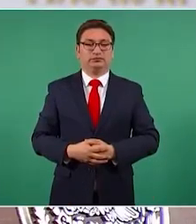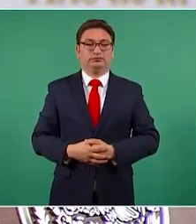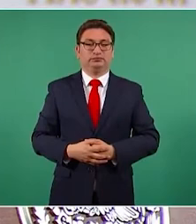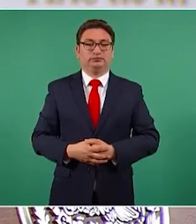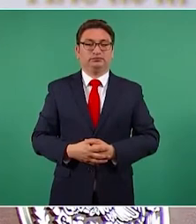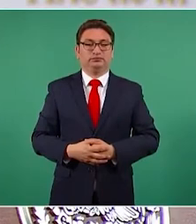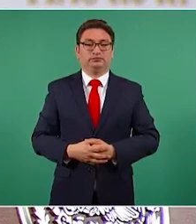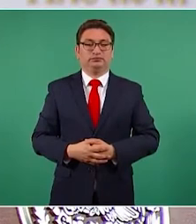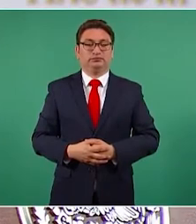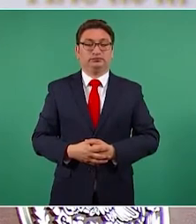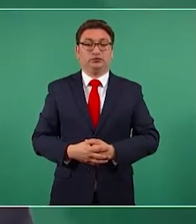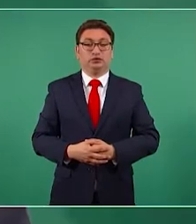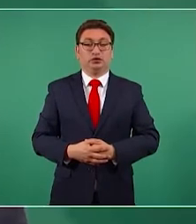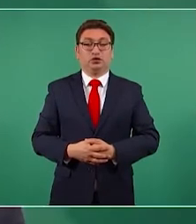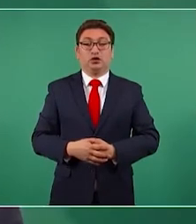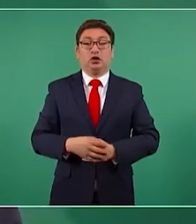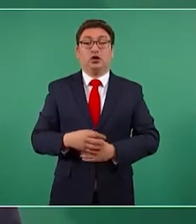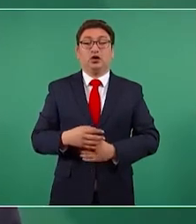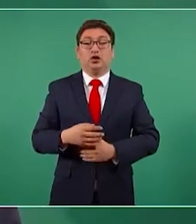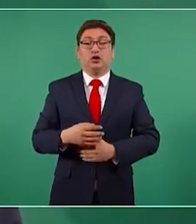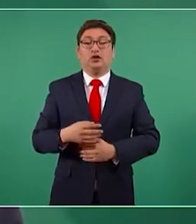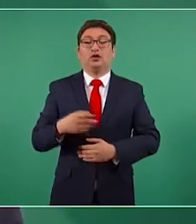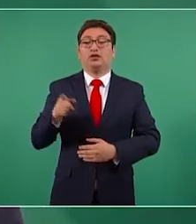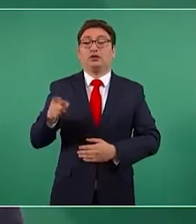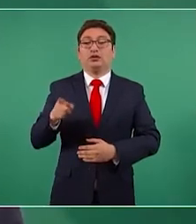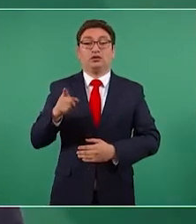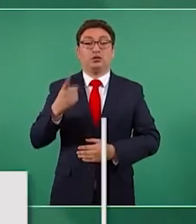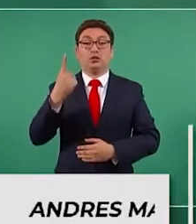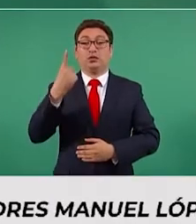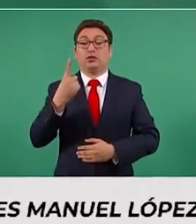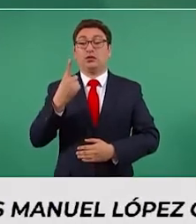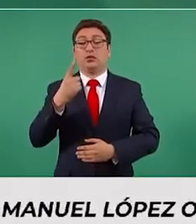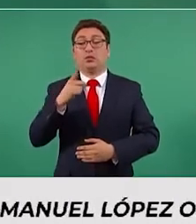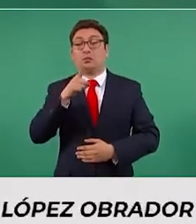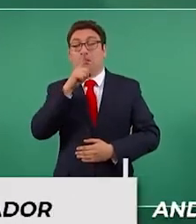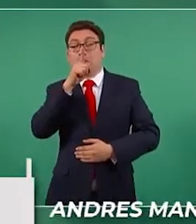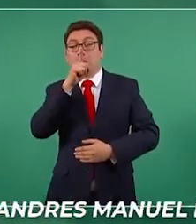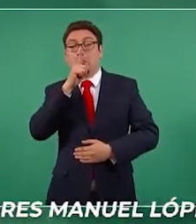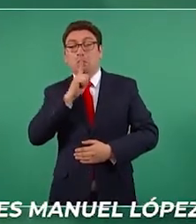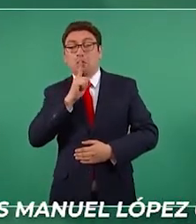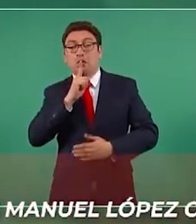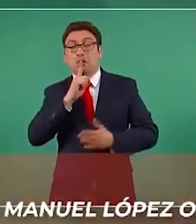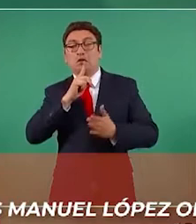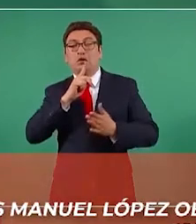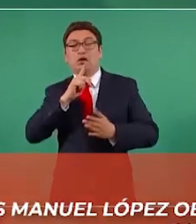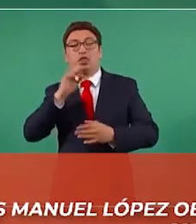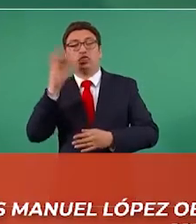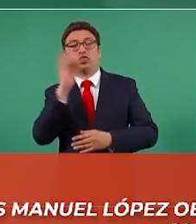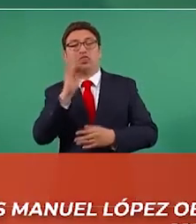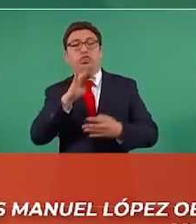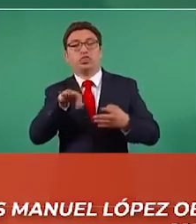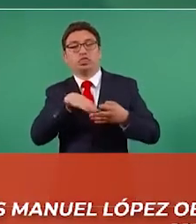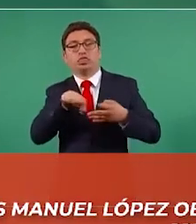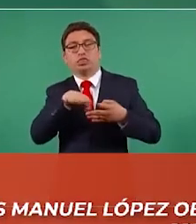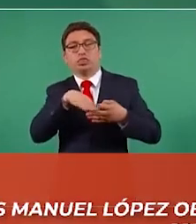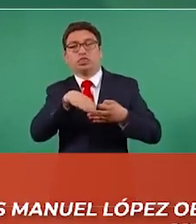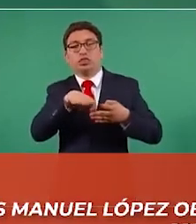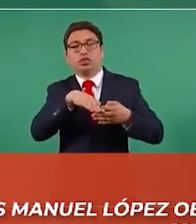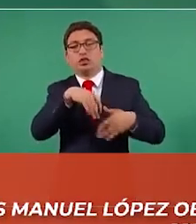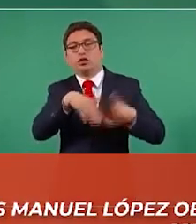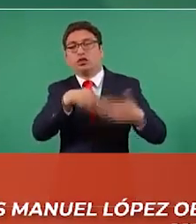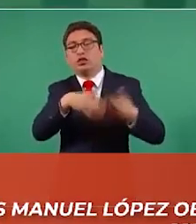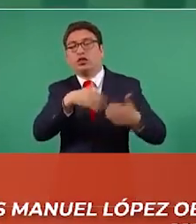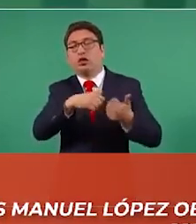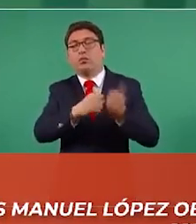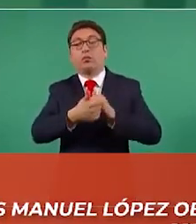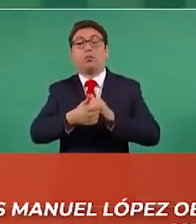Una mentira que se dice muchas veces se puede convertir en verdad. Ustedes saben, ustedes piensan que los que